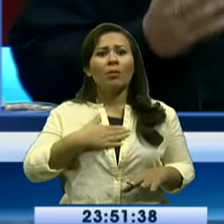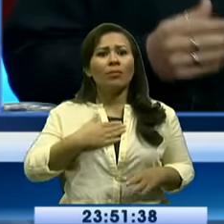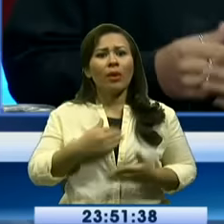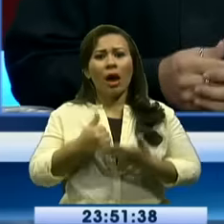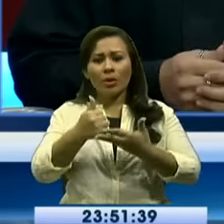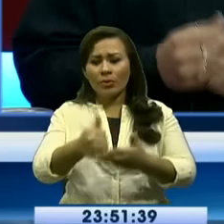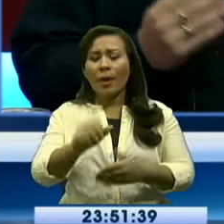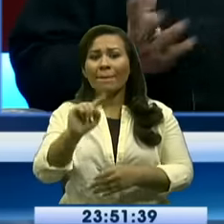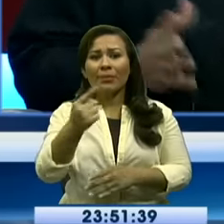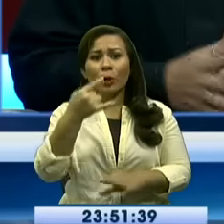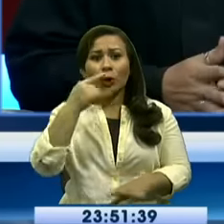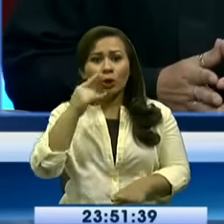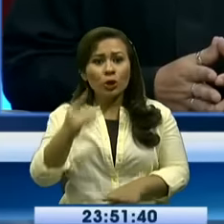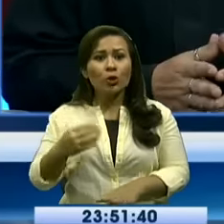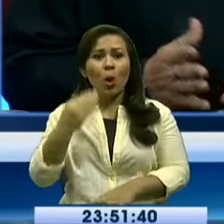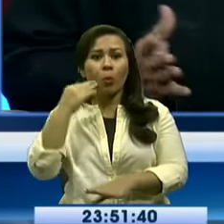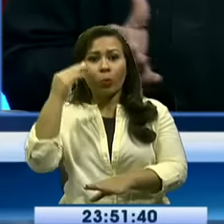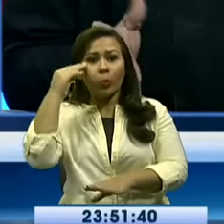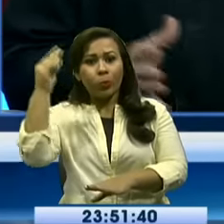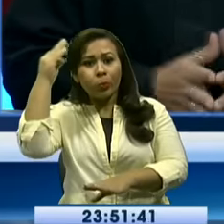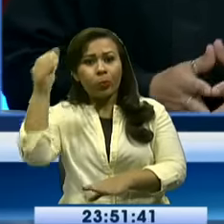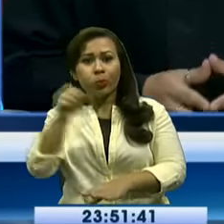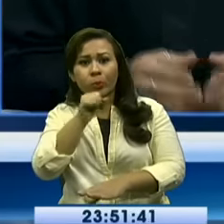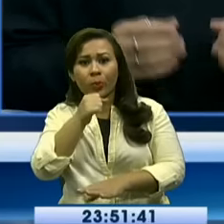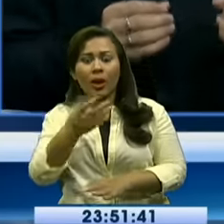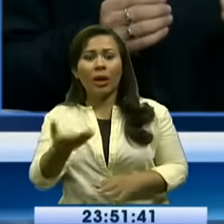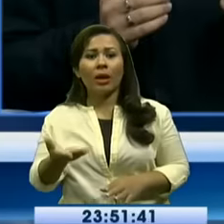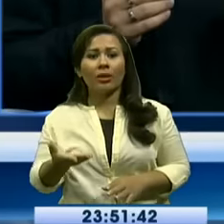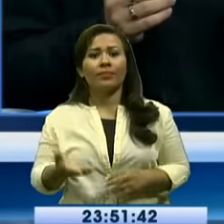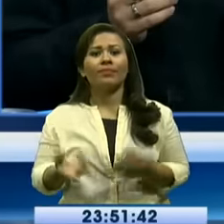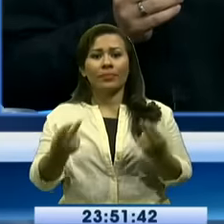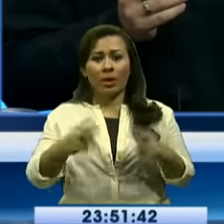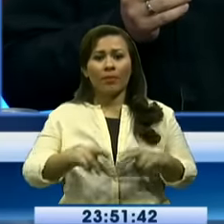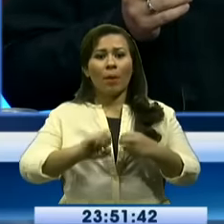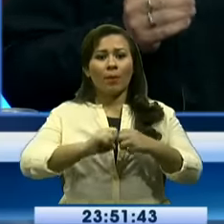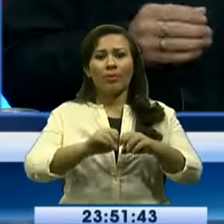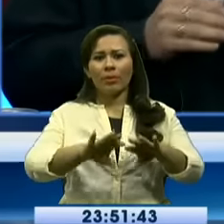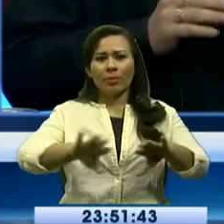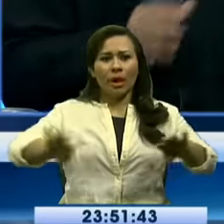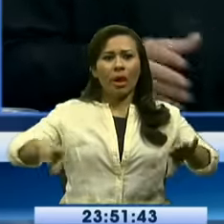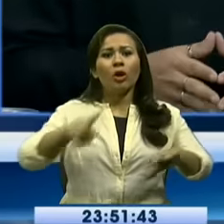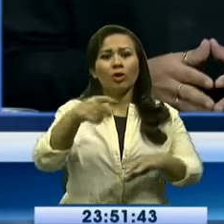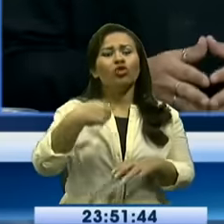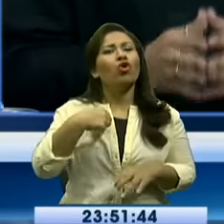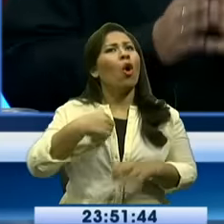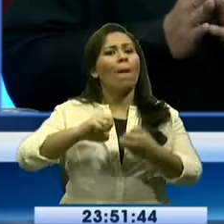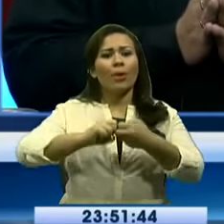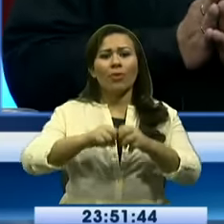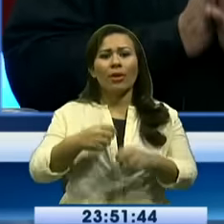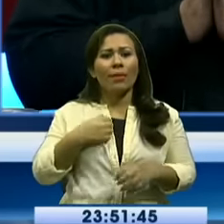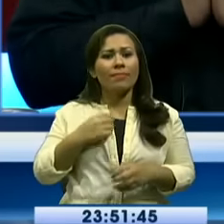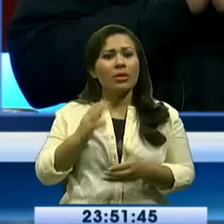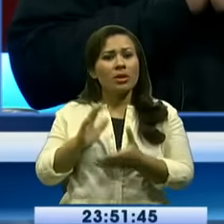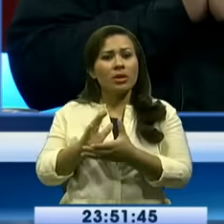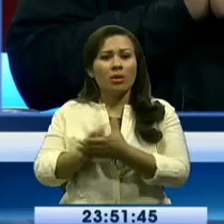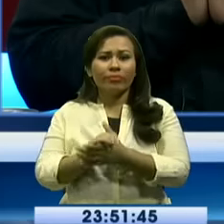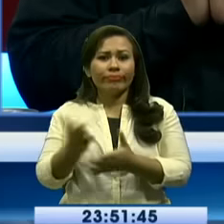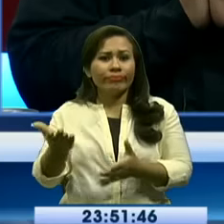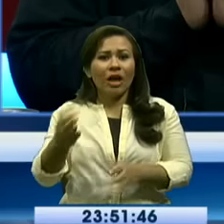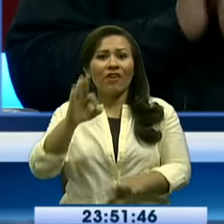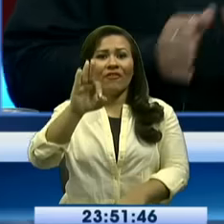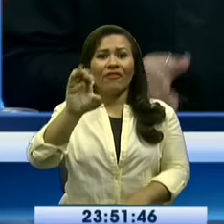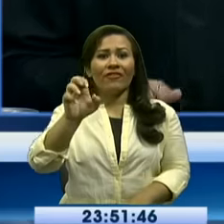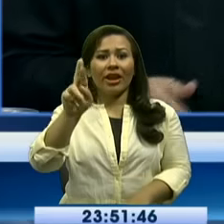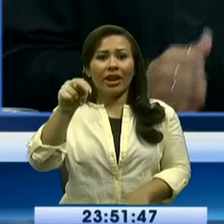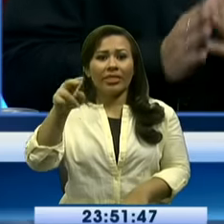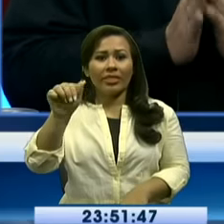ellos primero porque son inocentes, que no tienen la mano. Y el problema entre los adultos, no con los niños. Exactamente, lo que le hago llamado es a Fernanda Delia